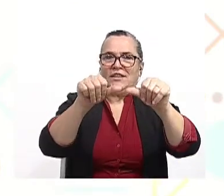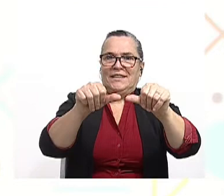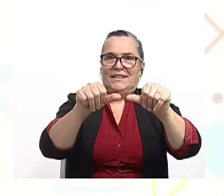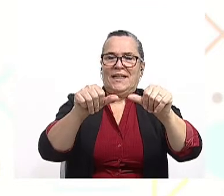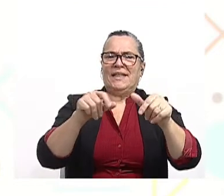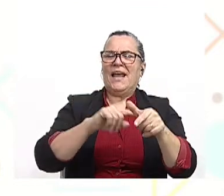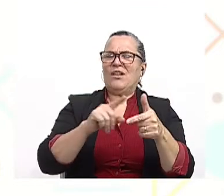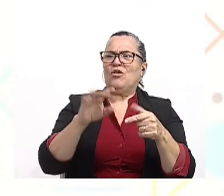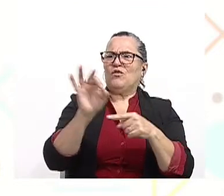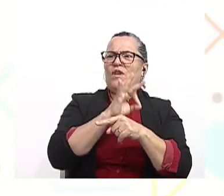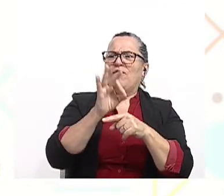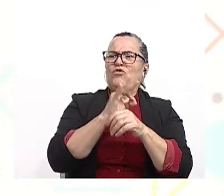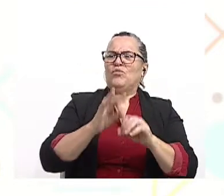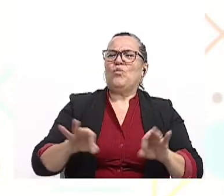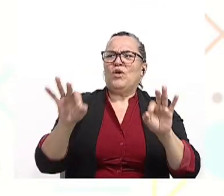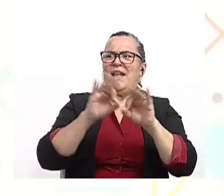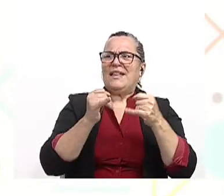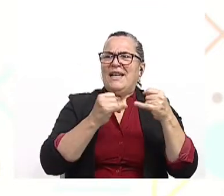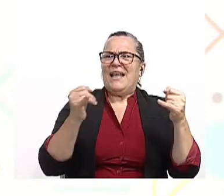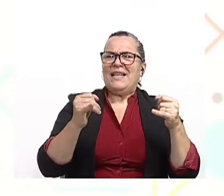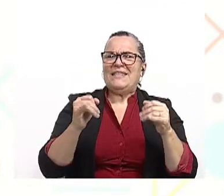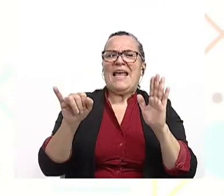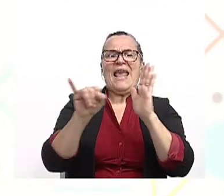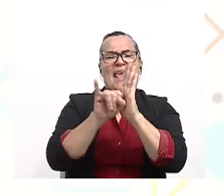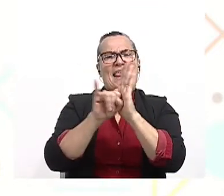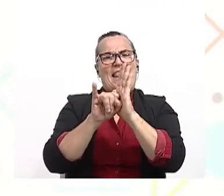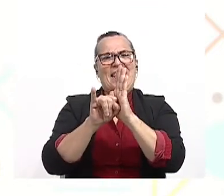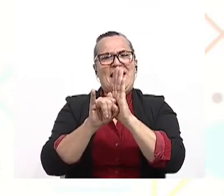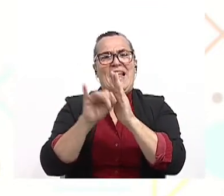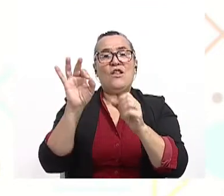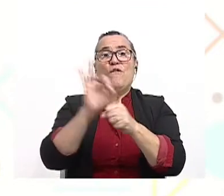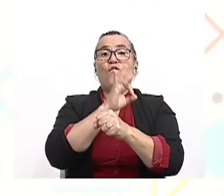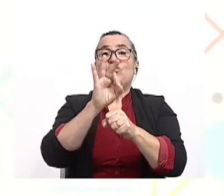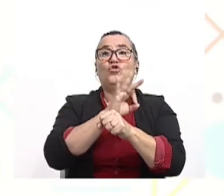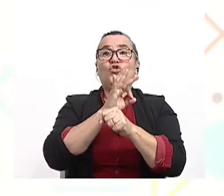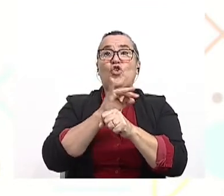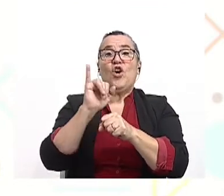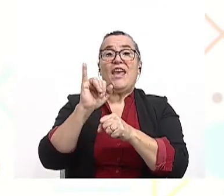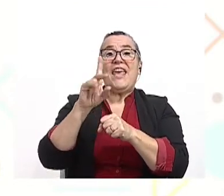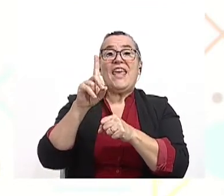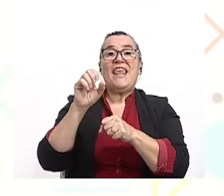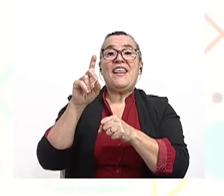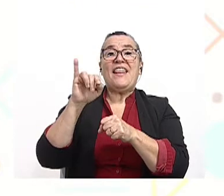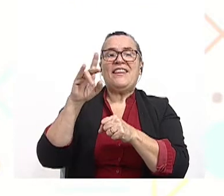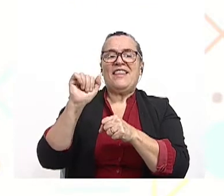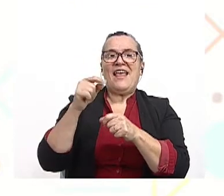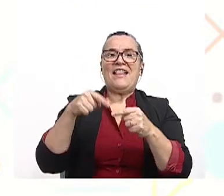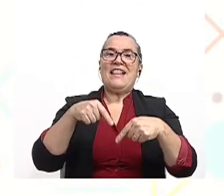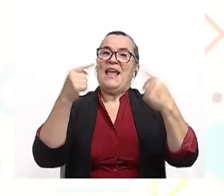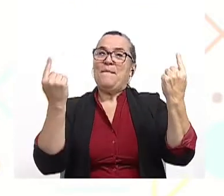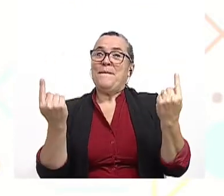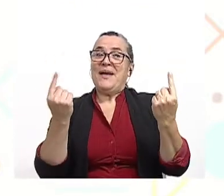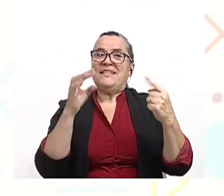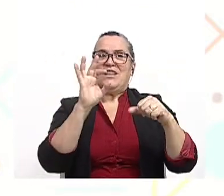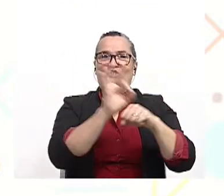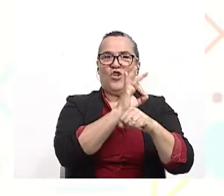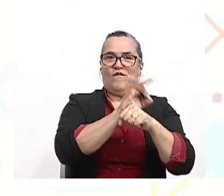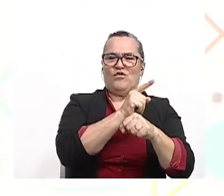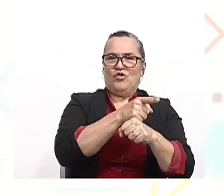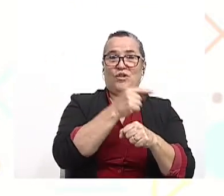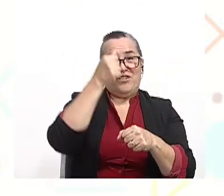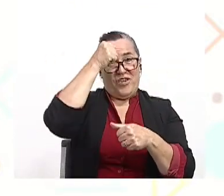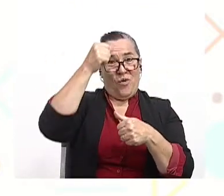función identidad. Y la vamos a necesitar cuando estemos trabajando con la inversa de una función. Observaron que para cada